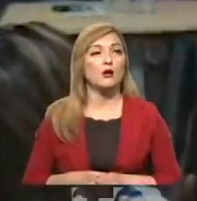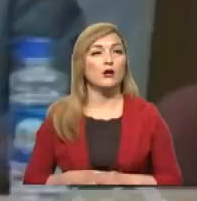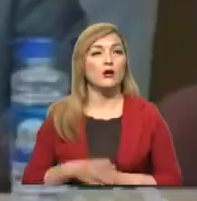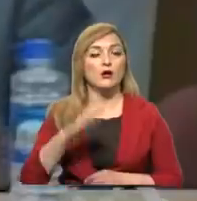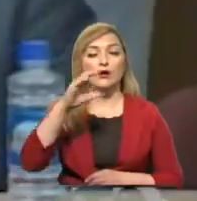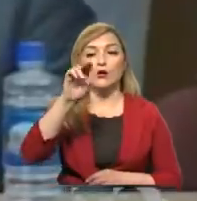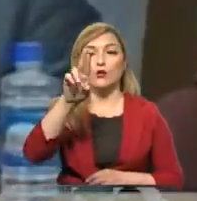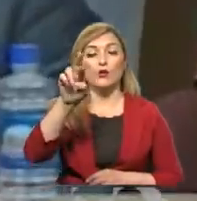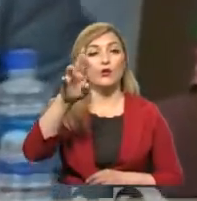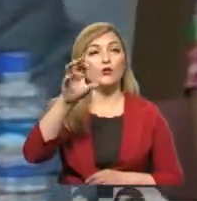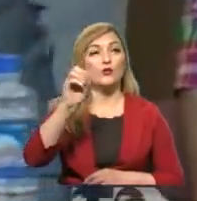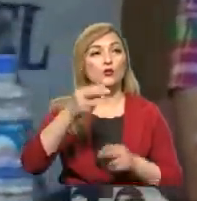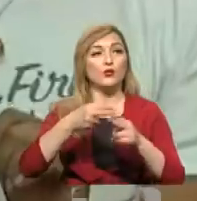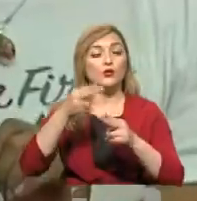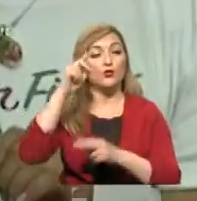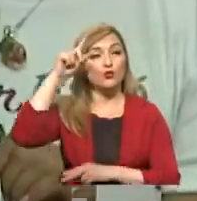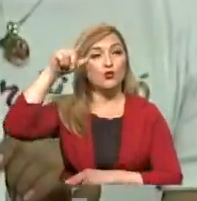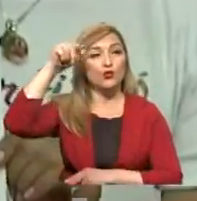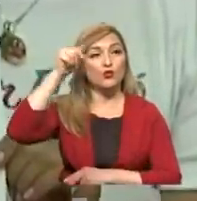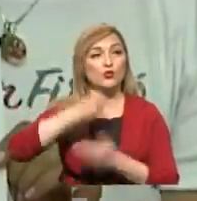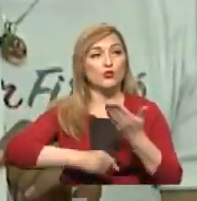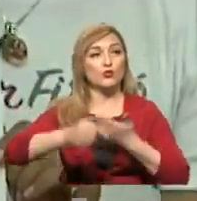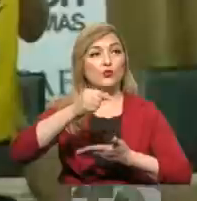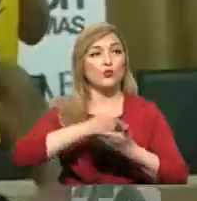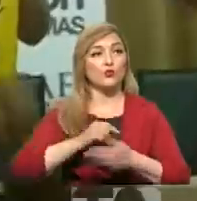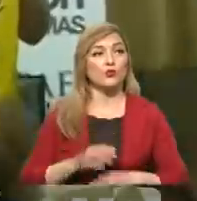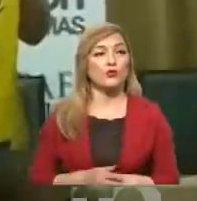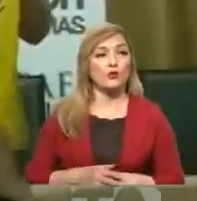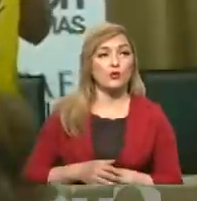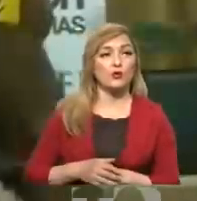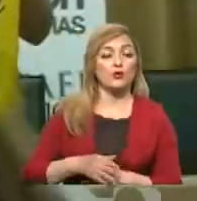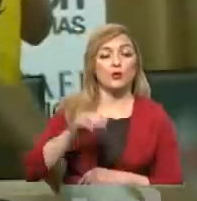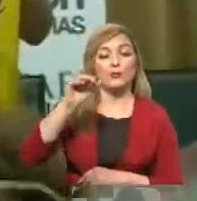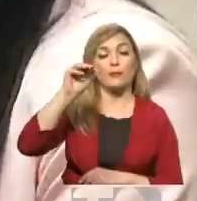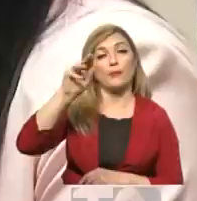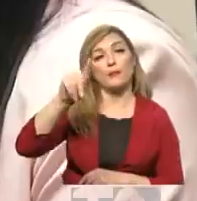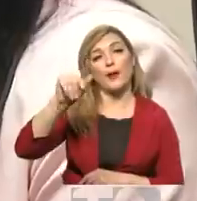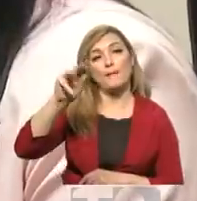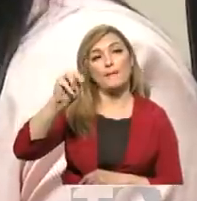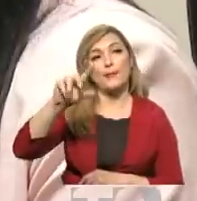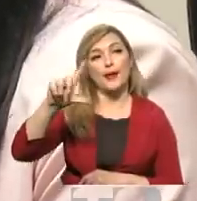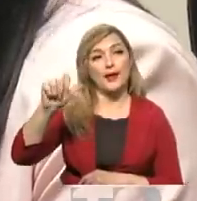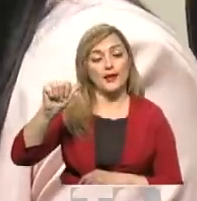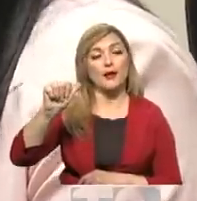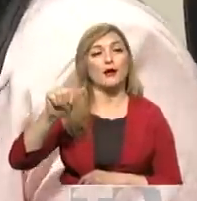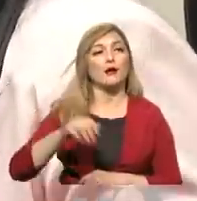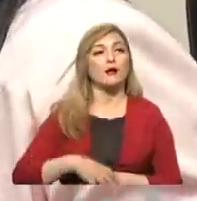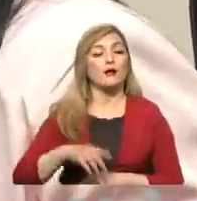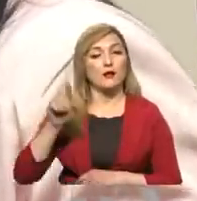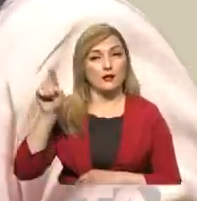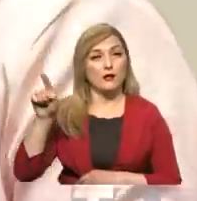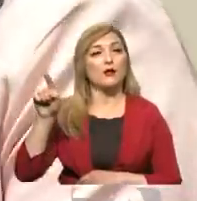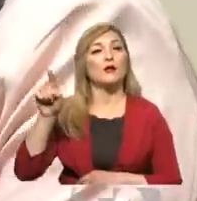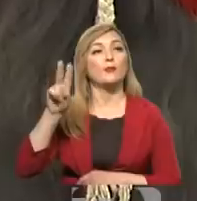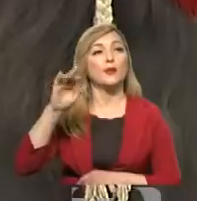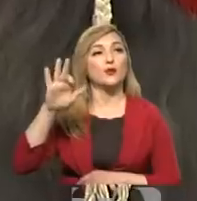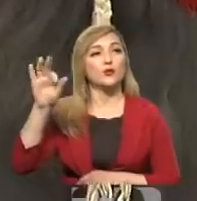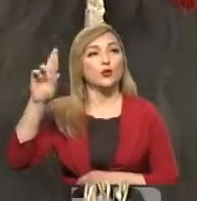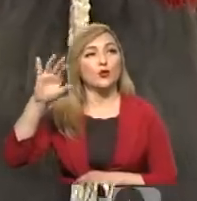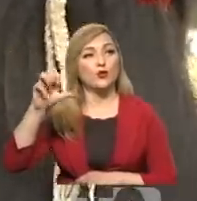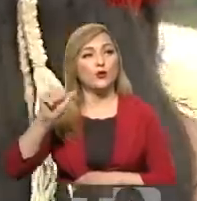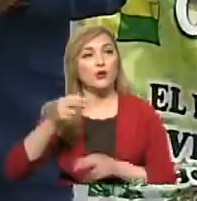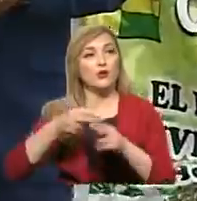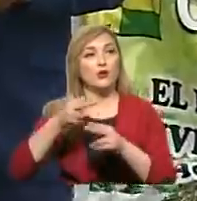Cuero, el ex gobernador del Guayas, la parlamentaria andina Pamela Aguirre por Unes. Por ese mismo partido, Victoria de Sintonio,